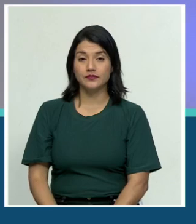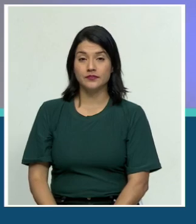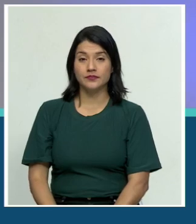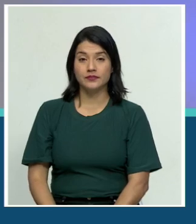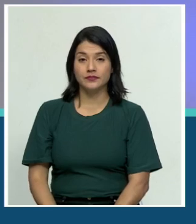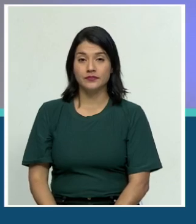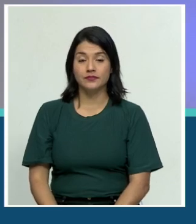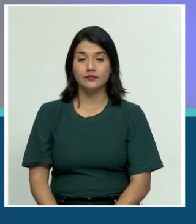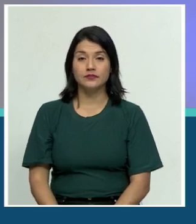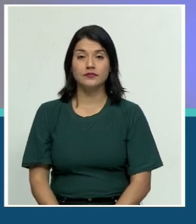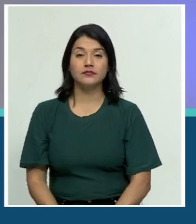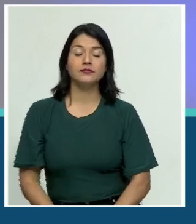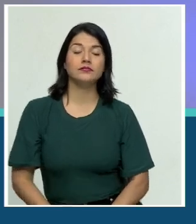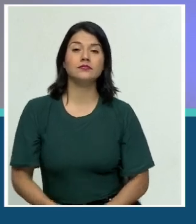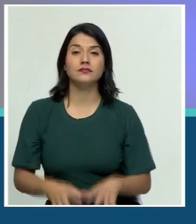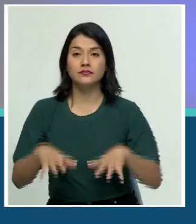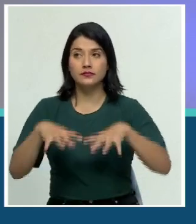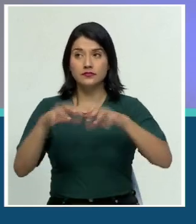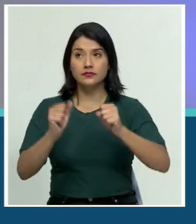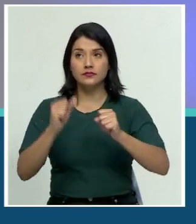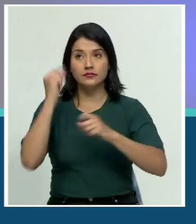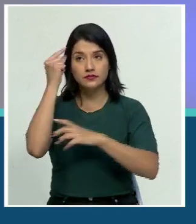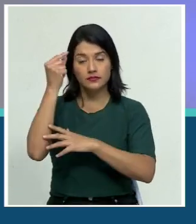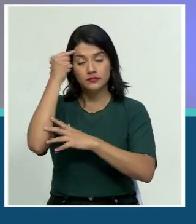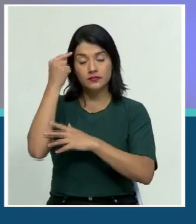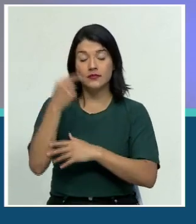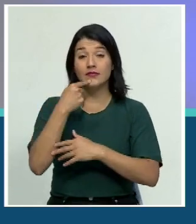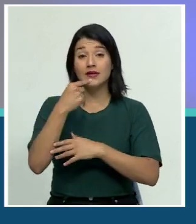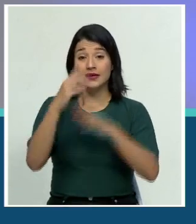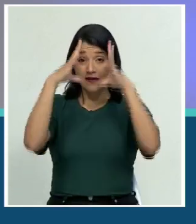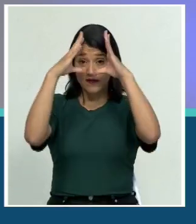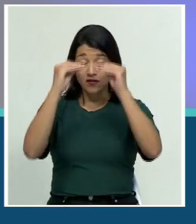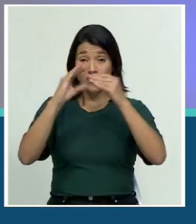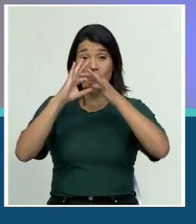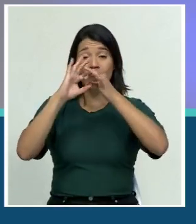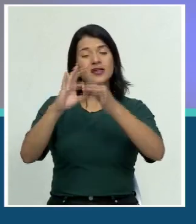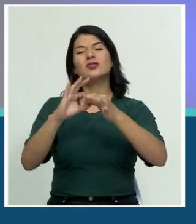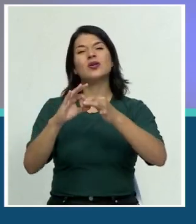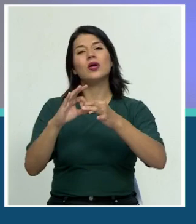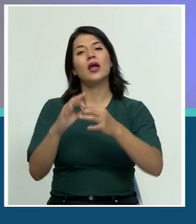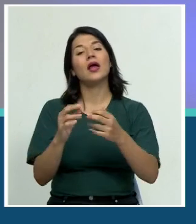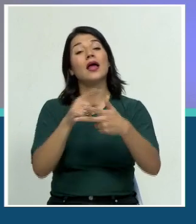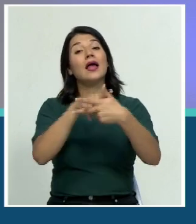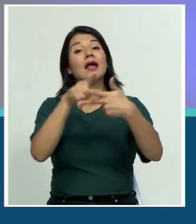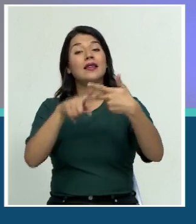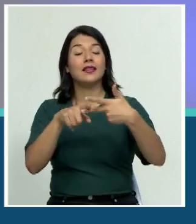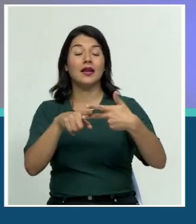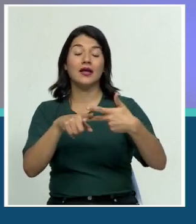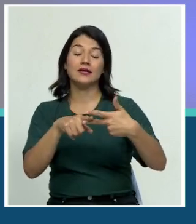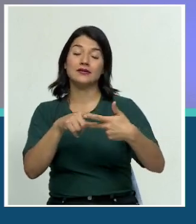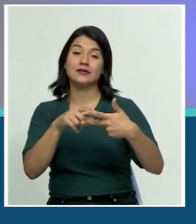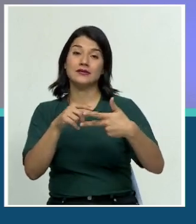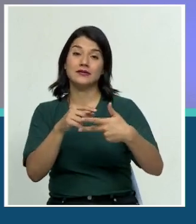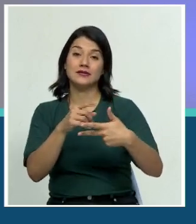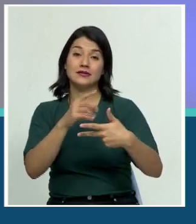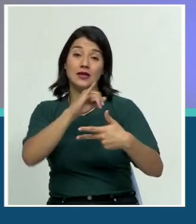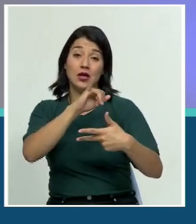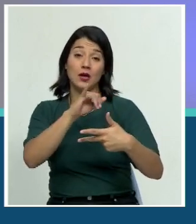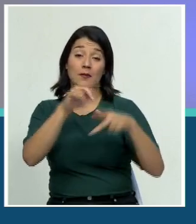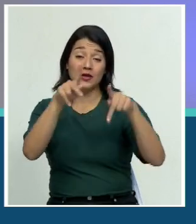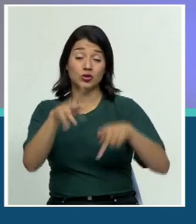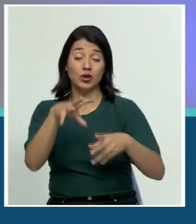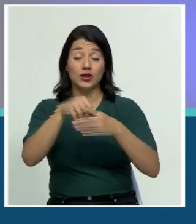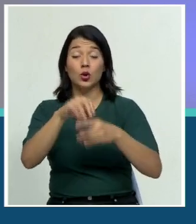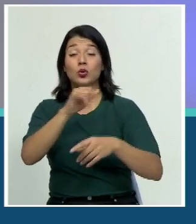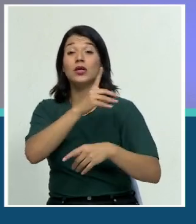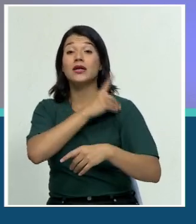El Poder Ejecutivo declaró confidencial la información sobre la separación de 3 directivas del Instituto Costarricense de Electricidad, decisión